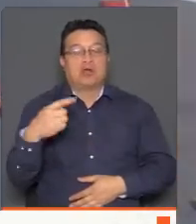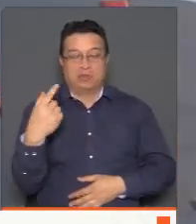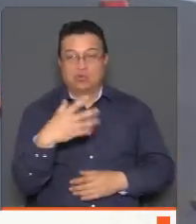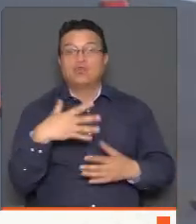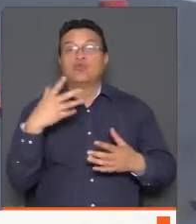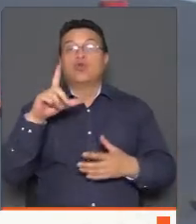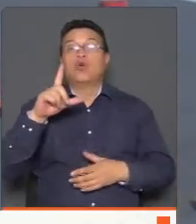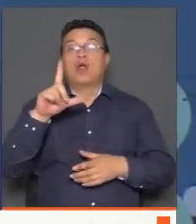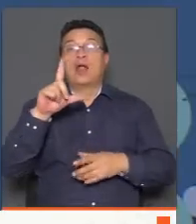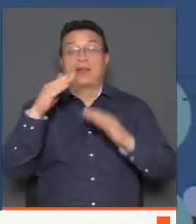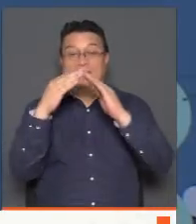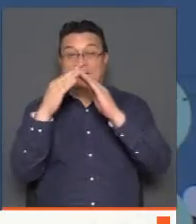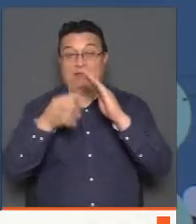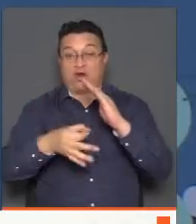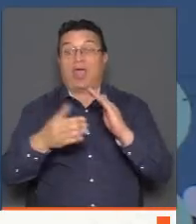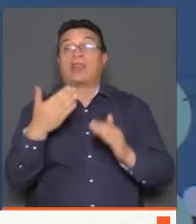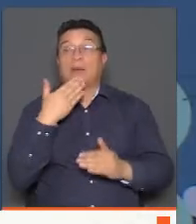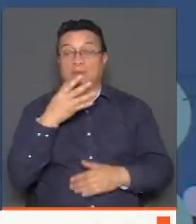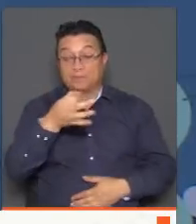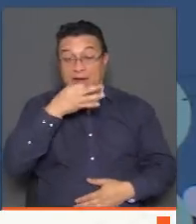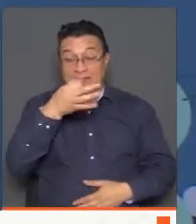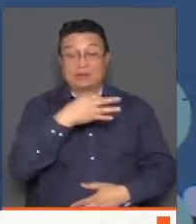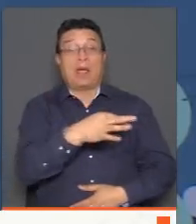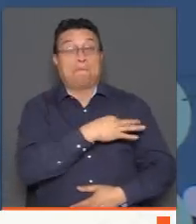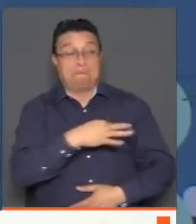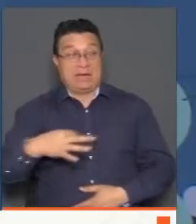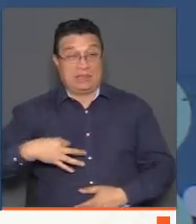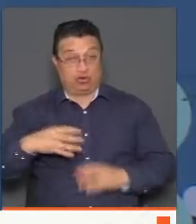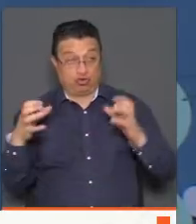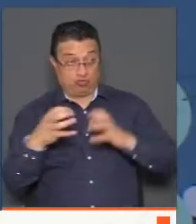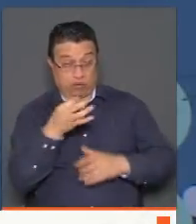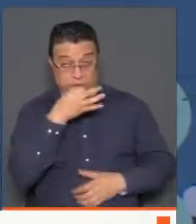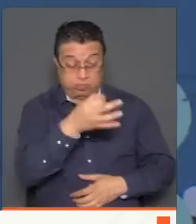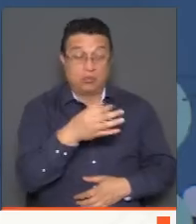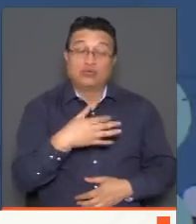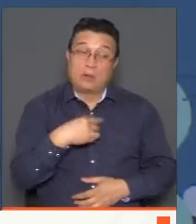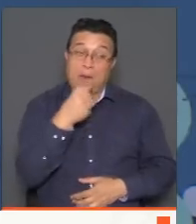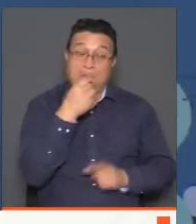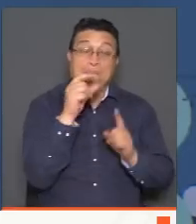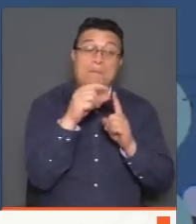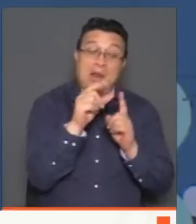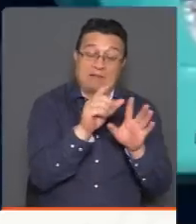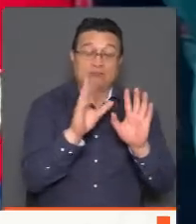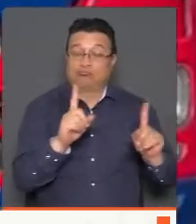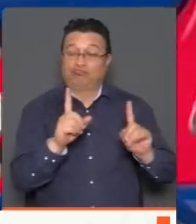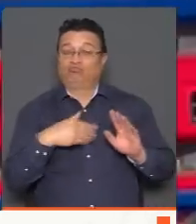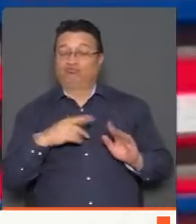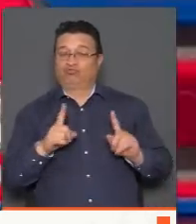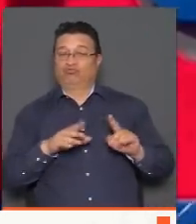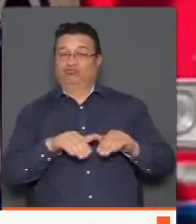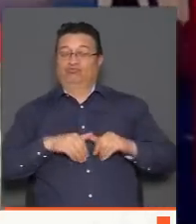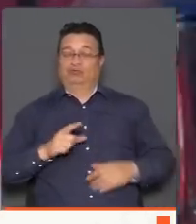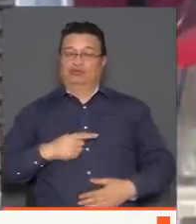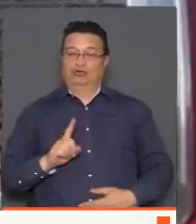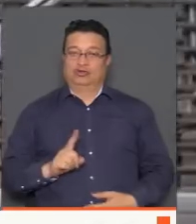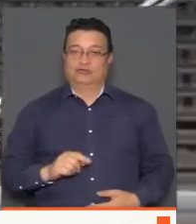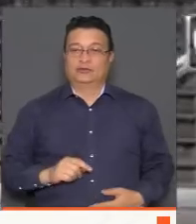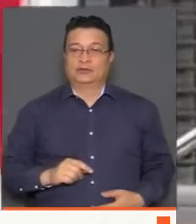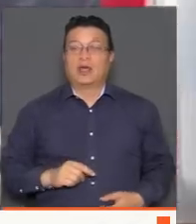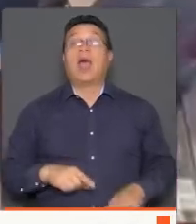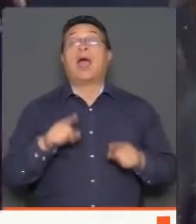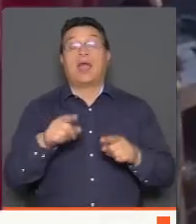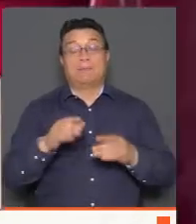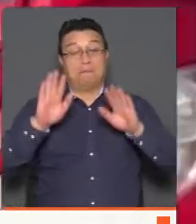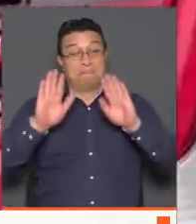Moneda. Respecto a los dichos del ministro, yo no usaría las declaraciones en particular que ha hecho. Y es que el paro de camioneros